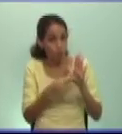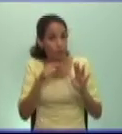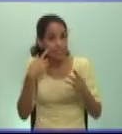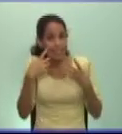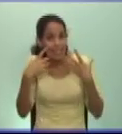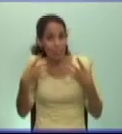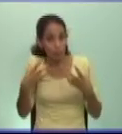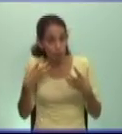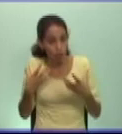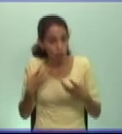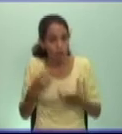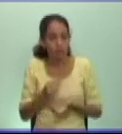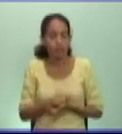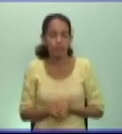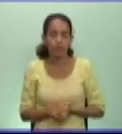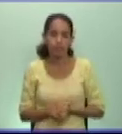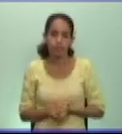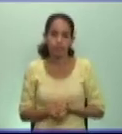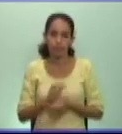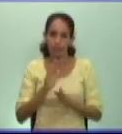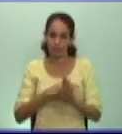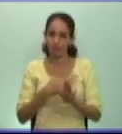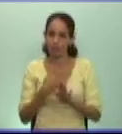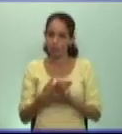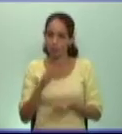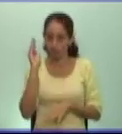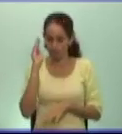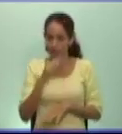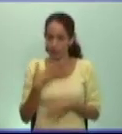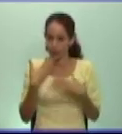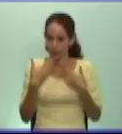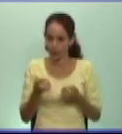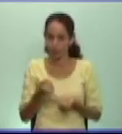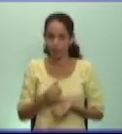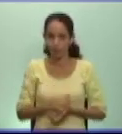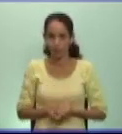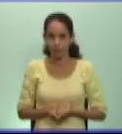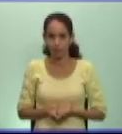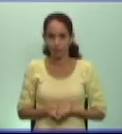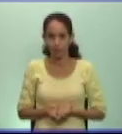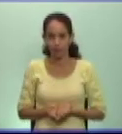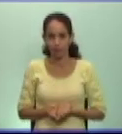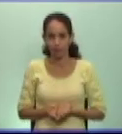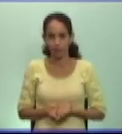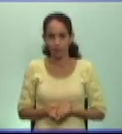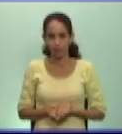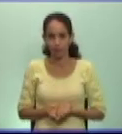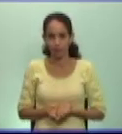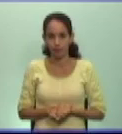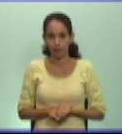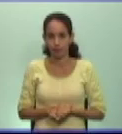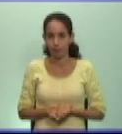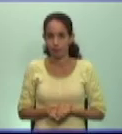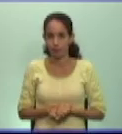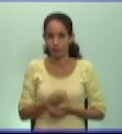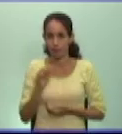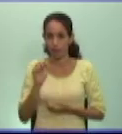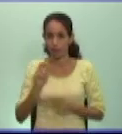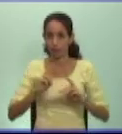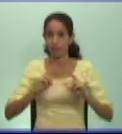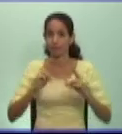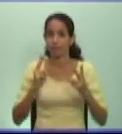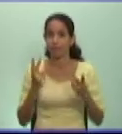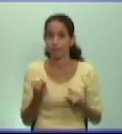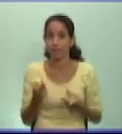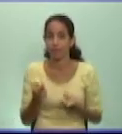su influencia después en la Revolución Cubana cuando hablemos en estos postulados. Y bueno, todo esto a qué llevaba: a ratificar la doctrina